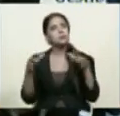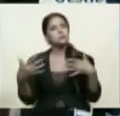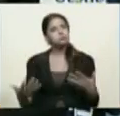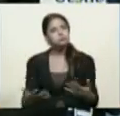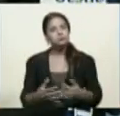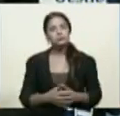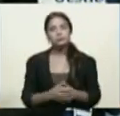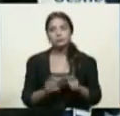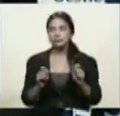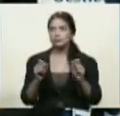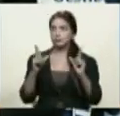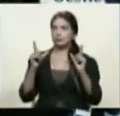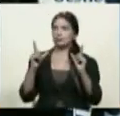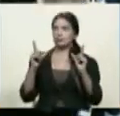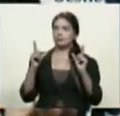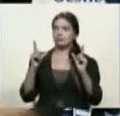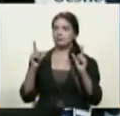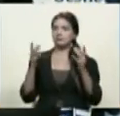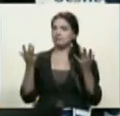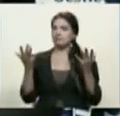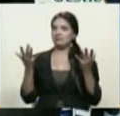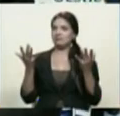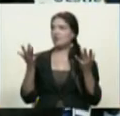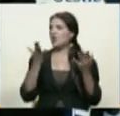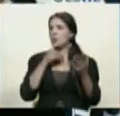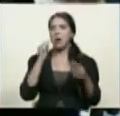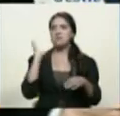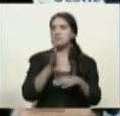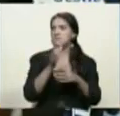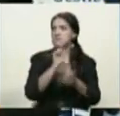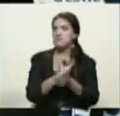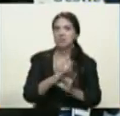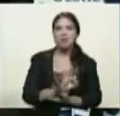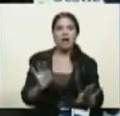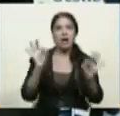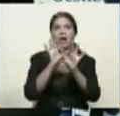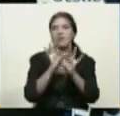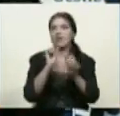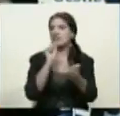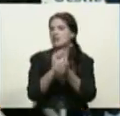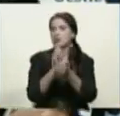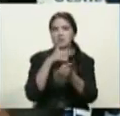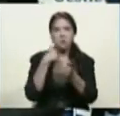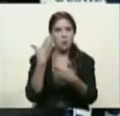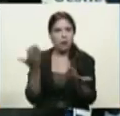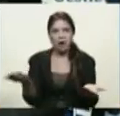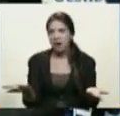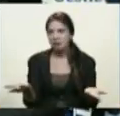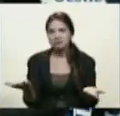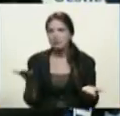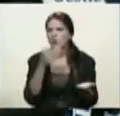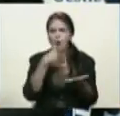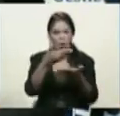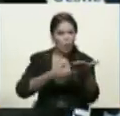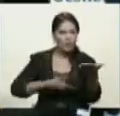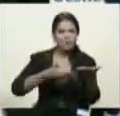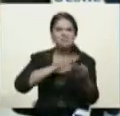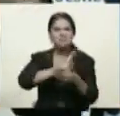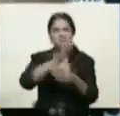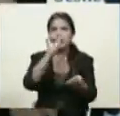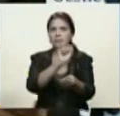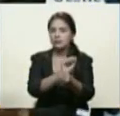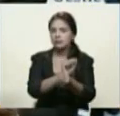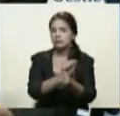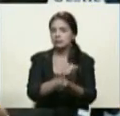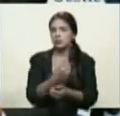sorpresa no hay imputaciones no hay detenidos no hay órdenes de aprensión solo